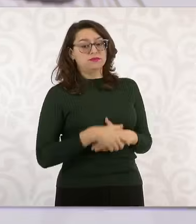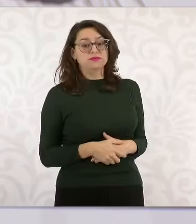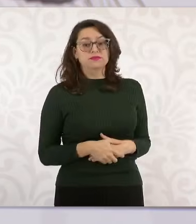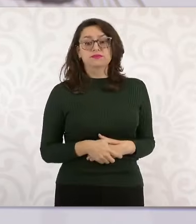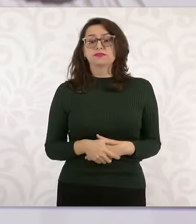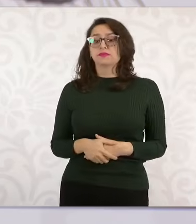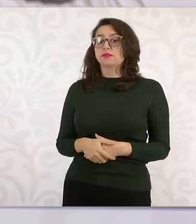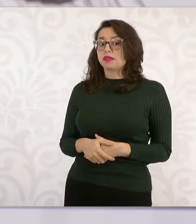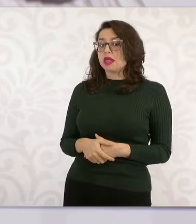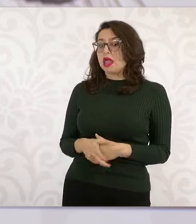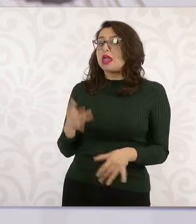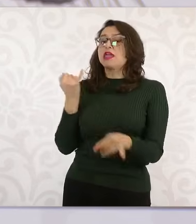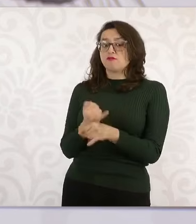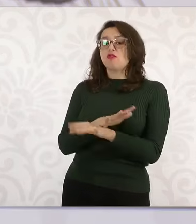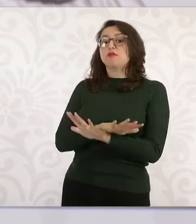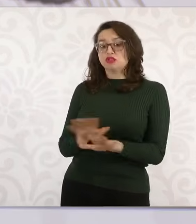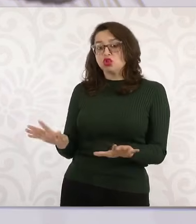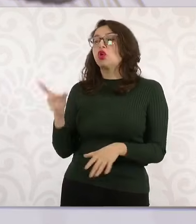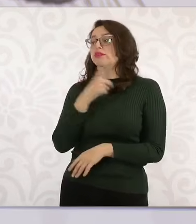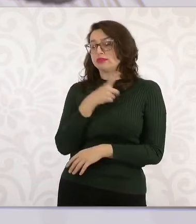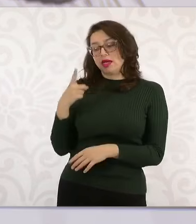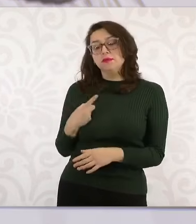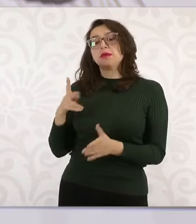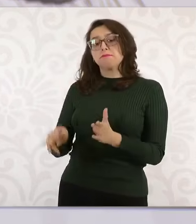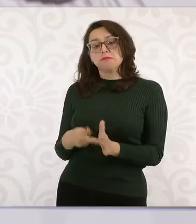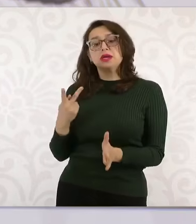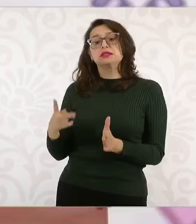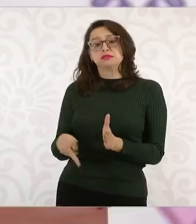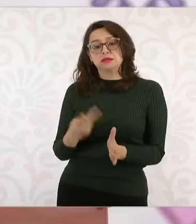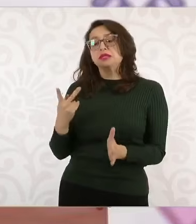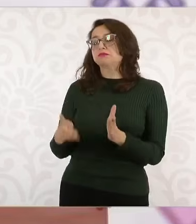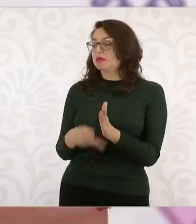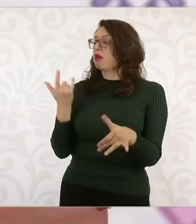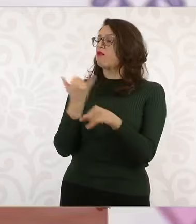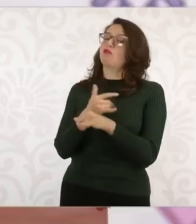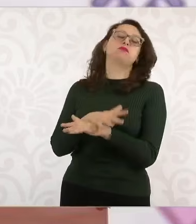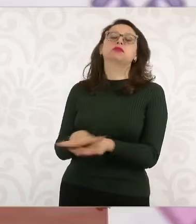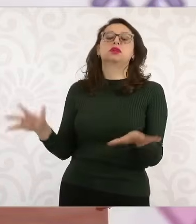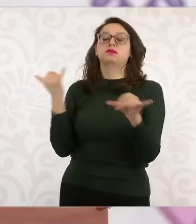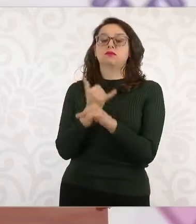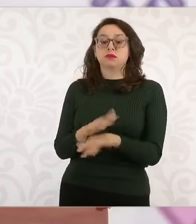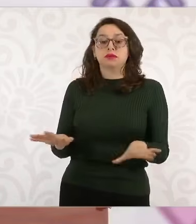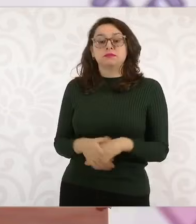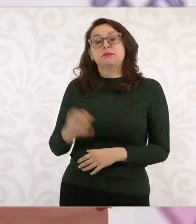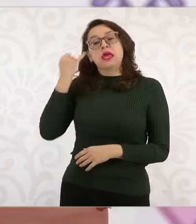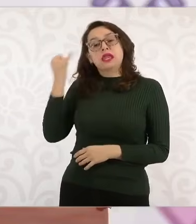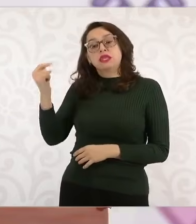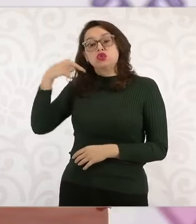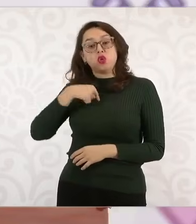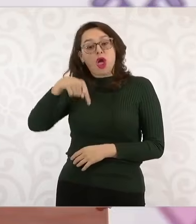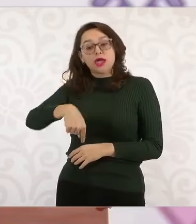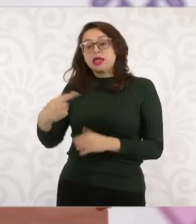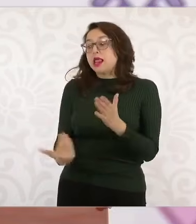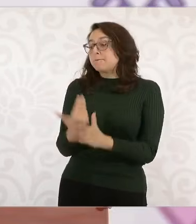hay que estar informando. Si nosotros no tuviéramos la mañanera, no estuviera yo informando directamente a la gente a través